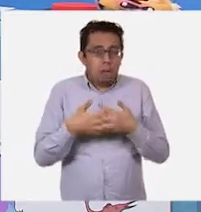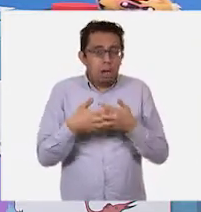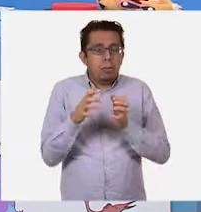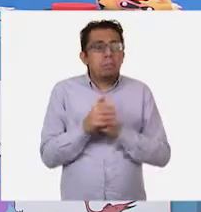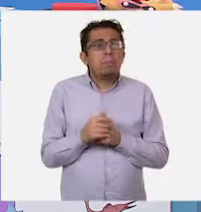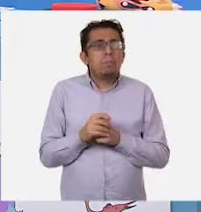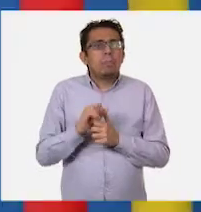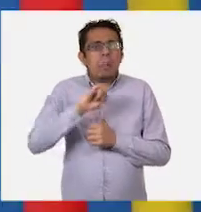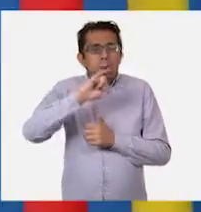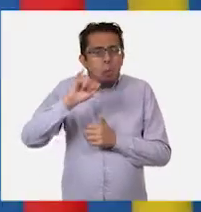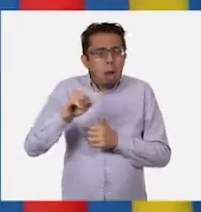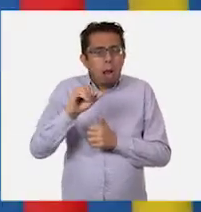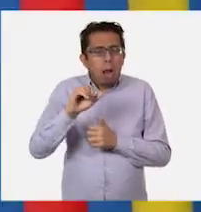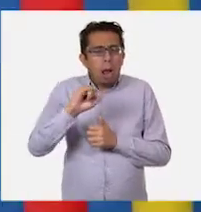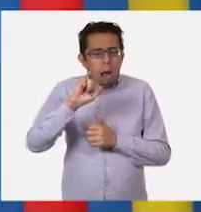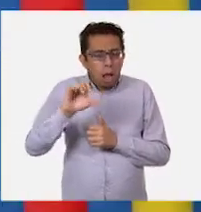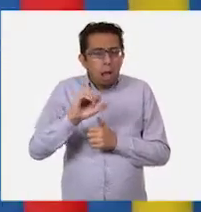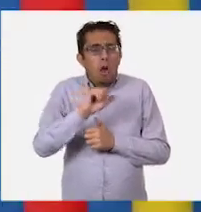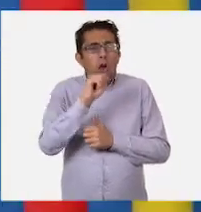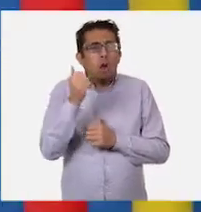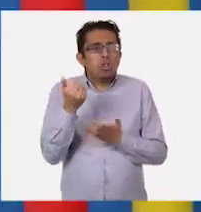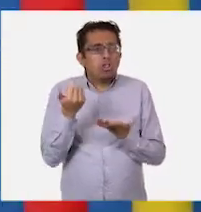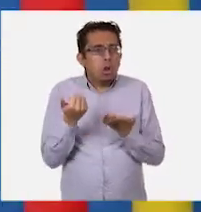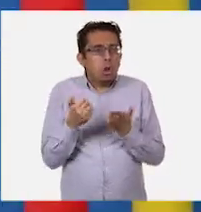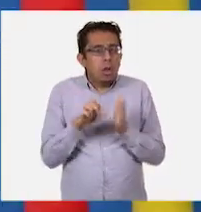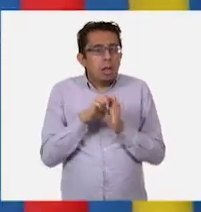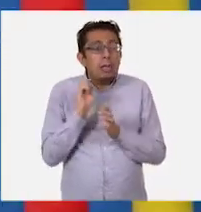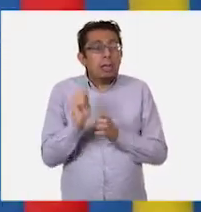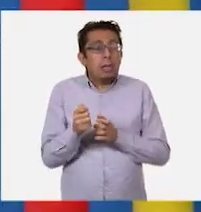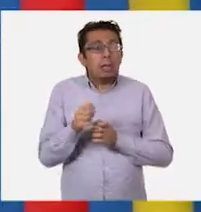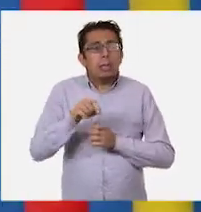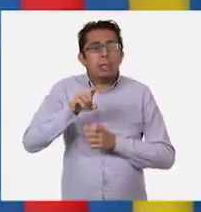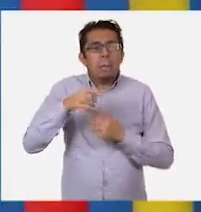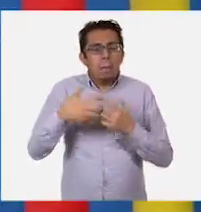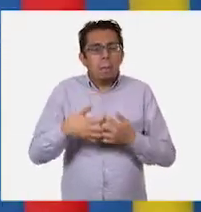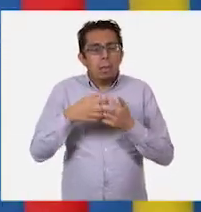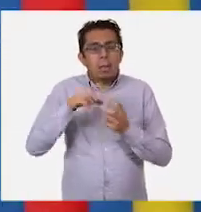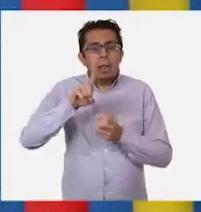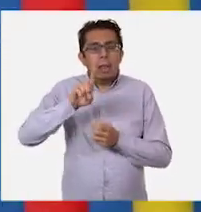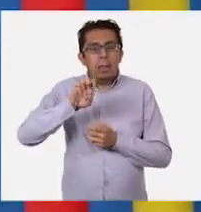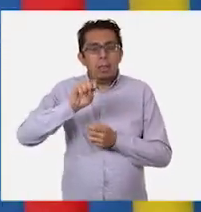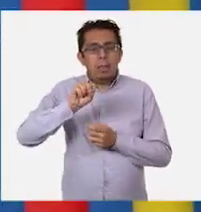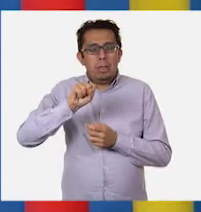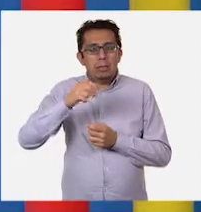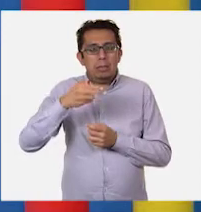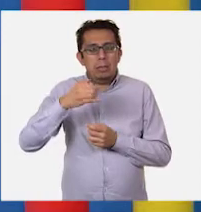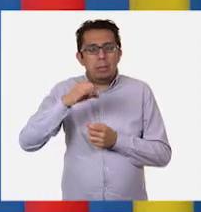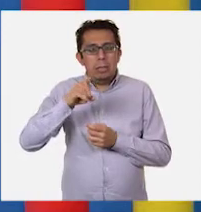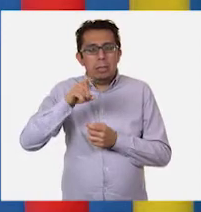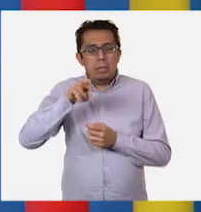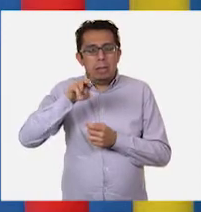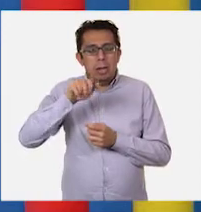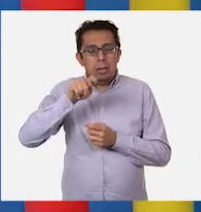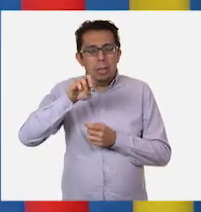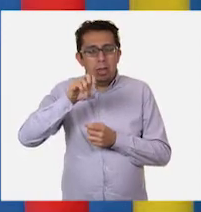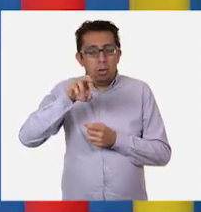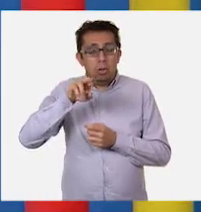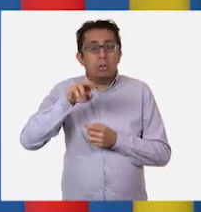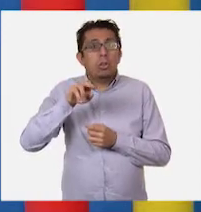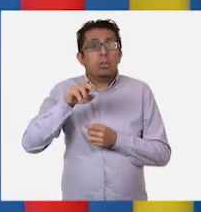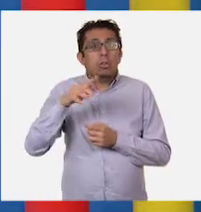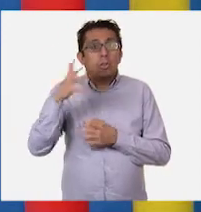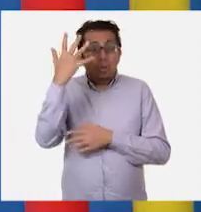sería el segundo ejemplo? El deshidratador solar, que con ayuda del calor emitido por el sol, evapora el agua de los